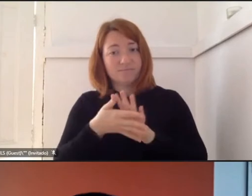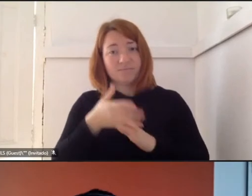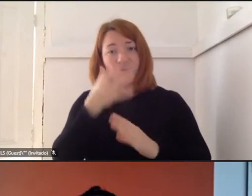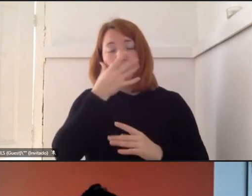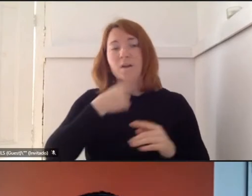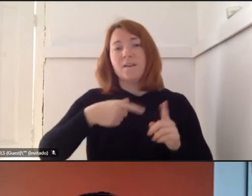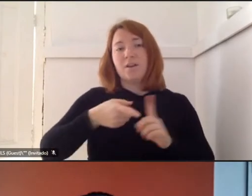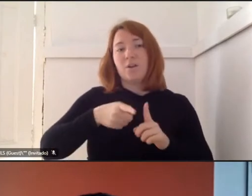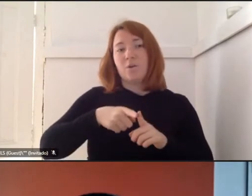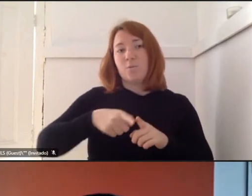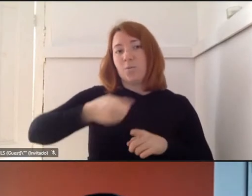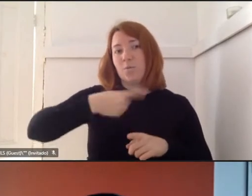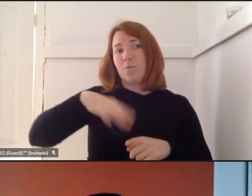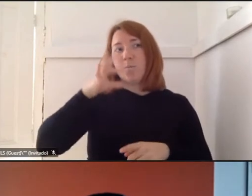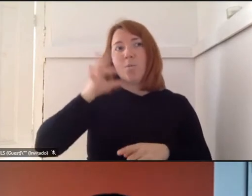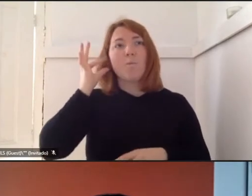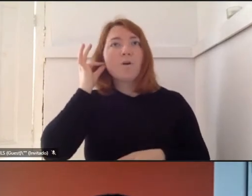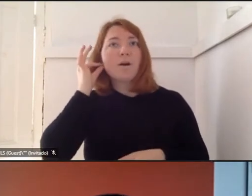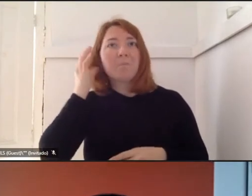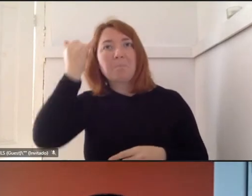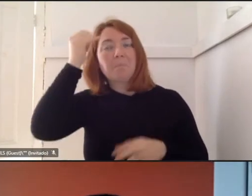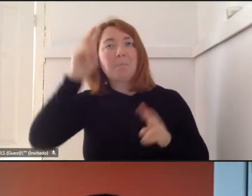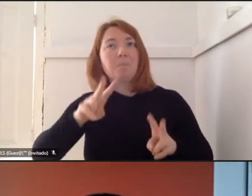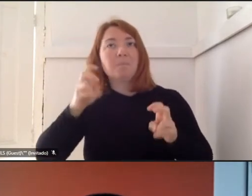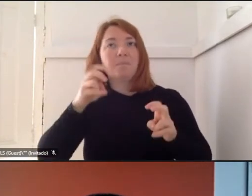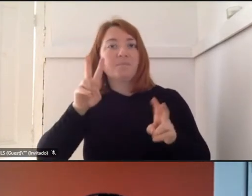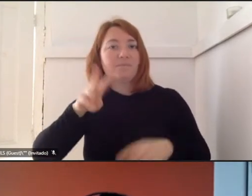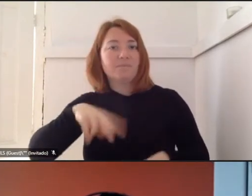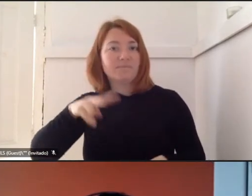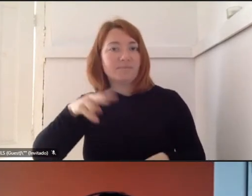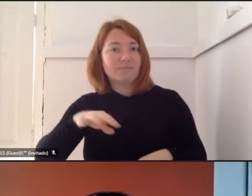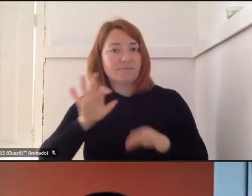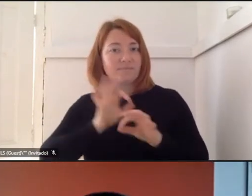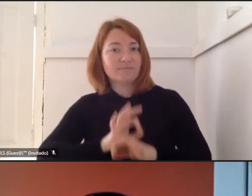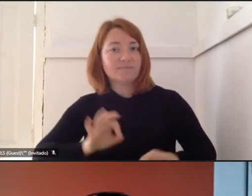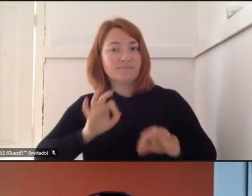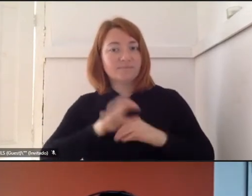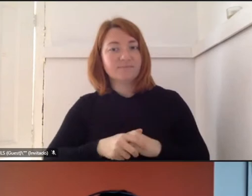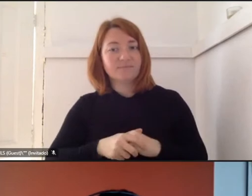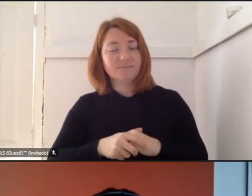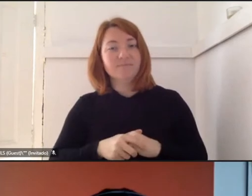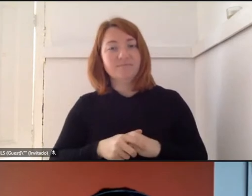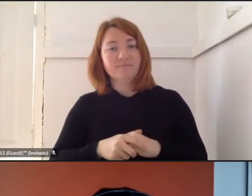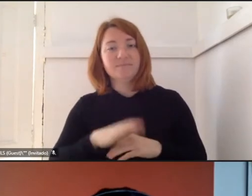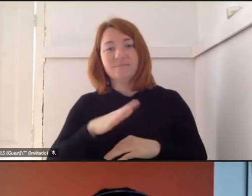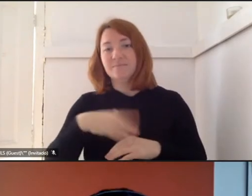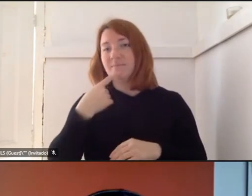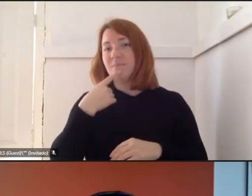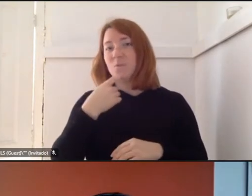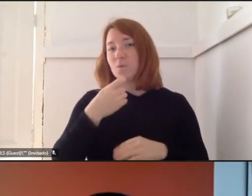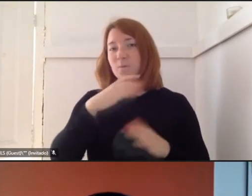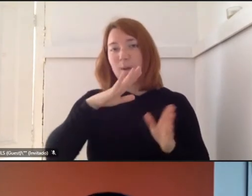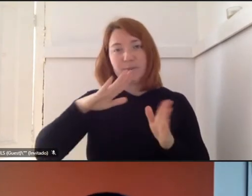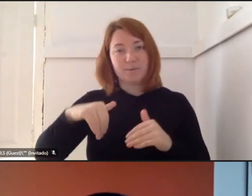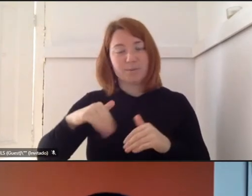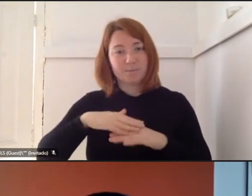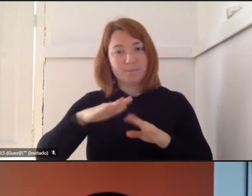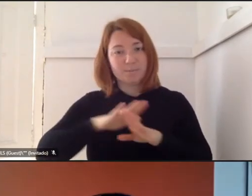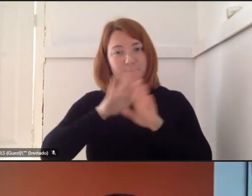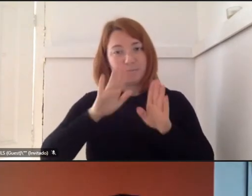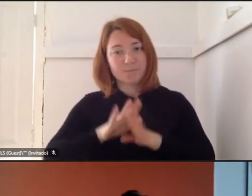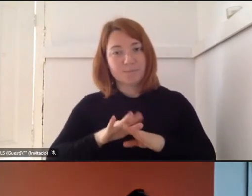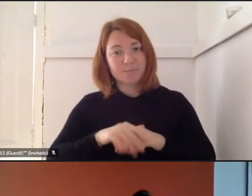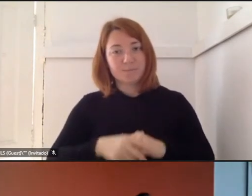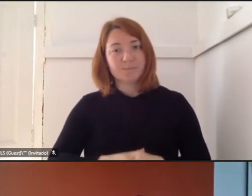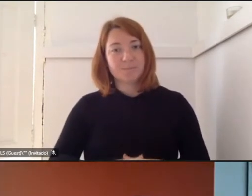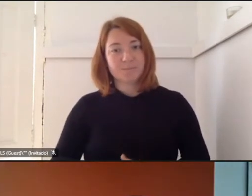nada. Ahora, perdona, Encina, ya para ir acabando, ya sí que es la última pregunta que te haré llegar,